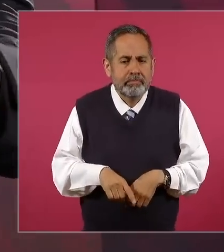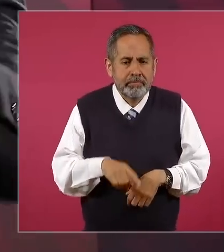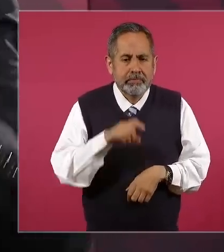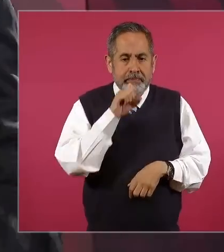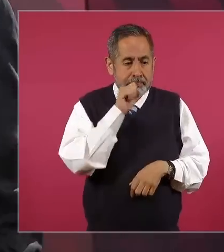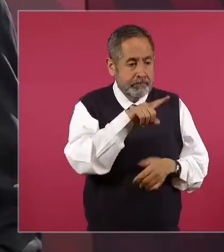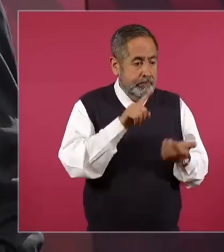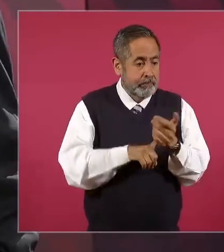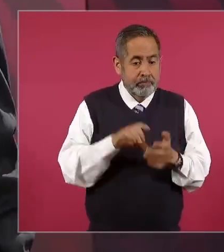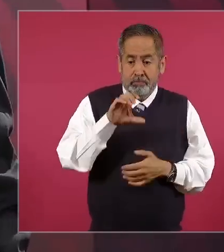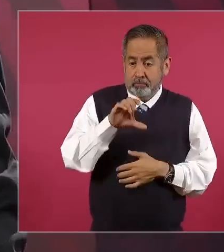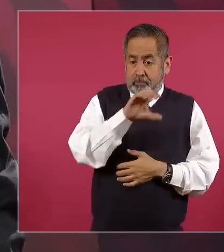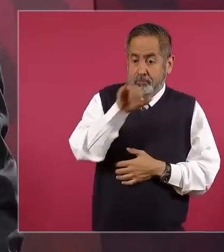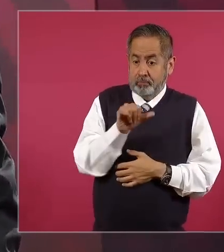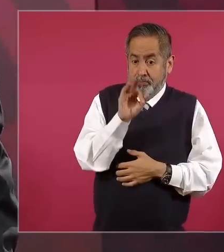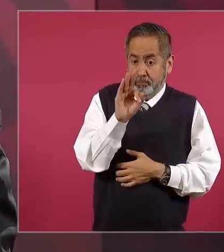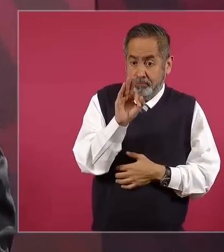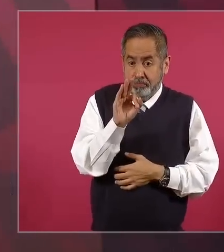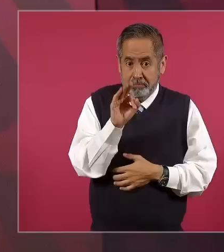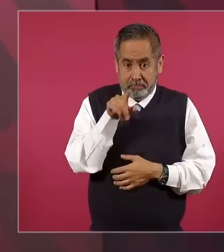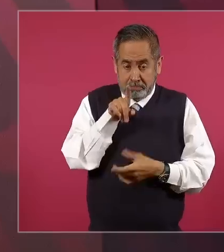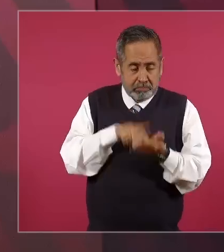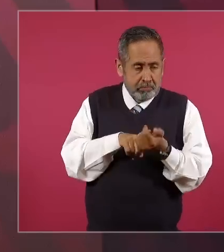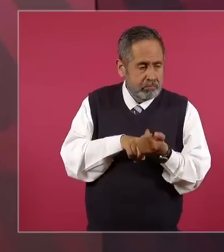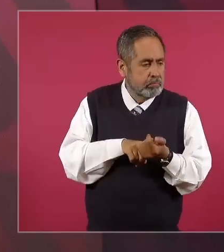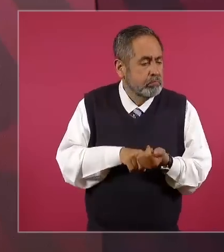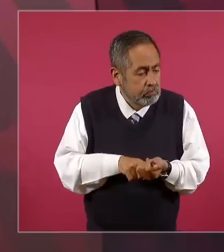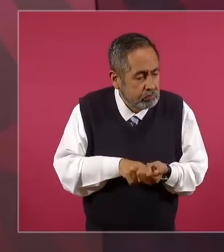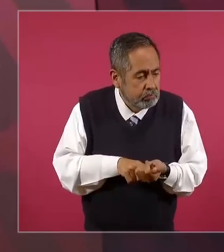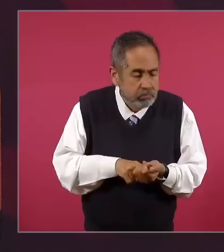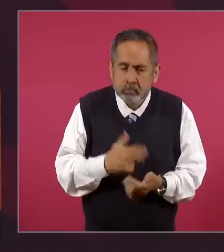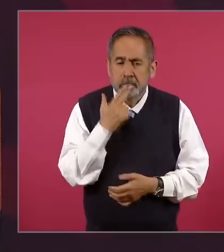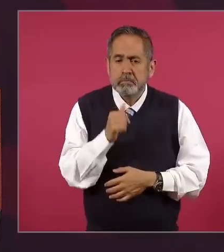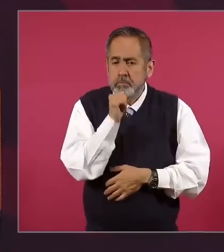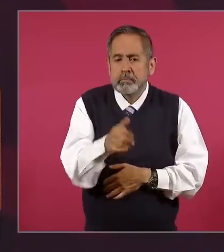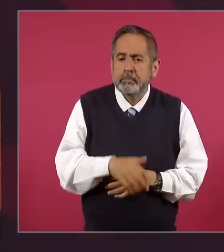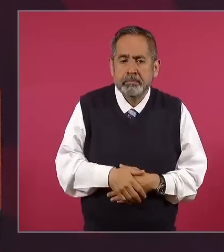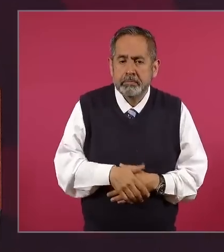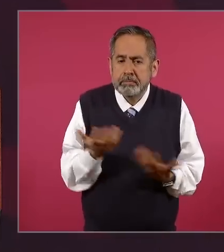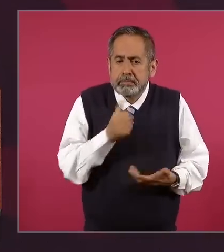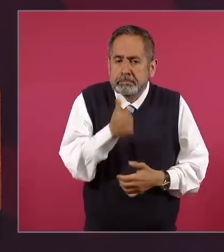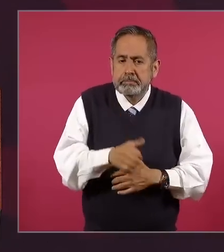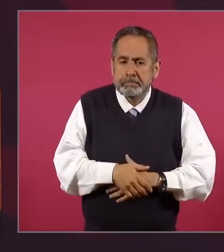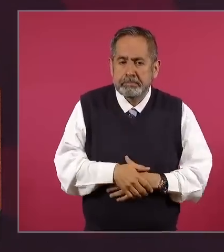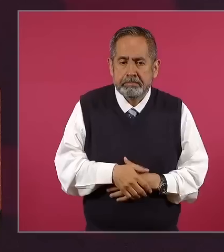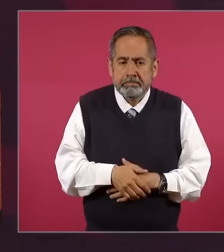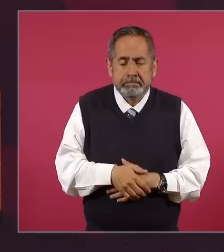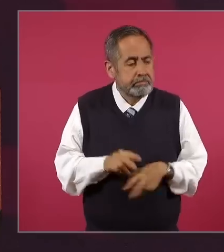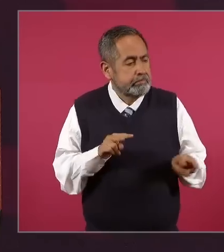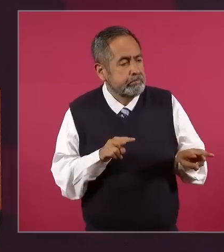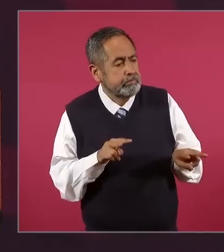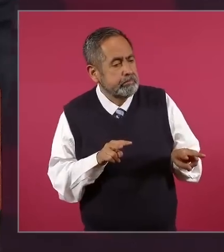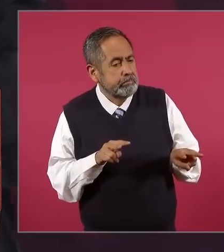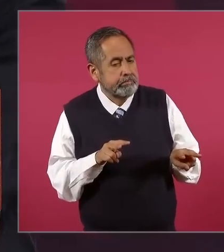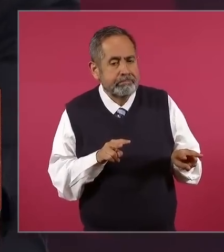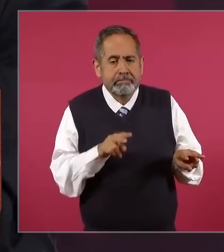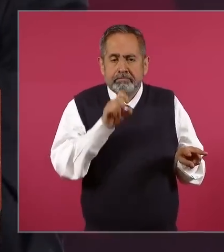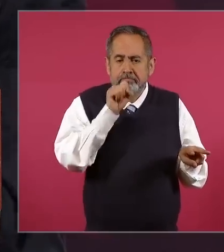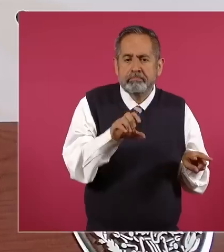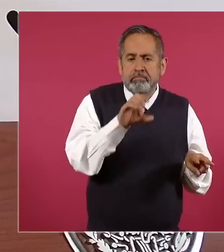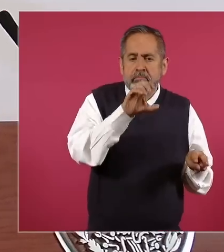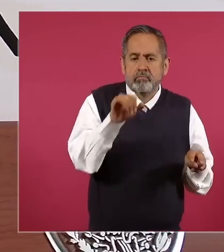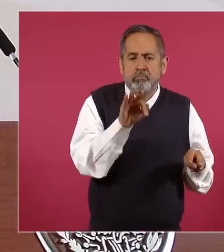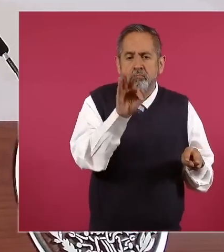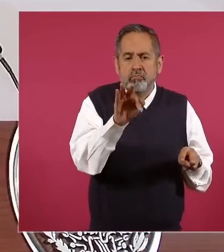de la Judicatura. Pero no funciona porque está hecha la